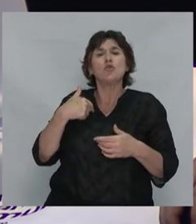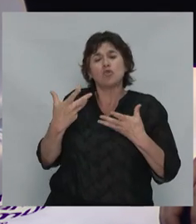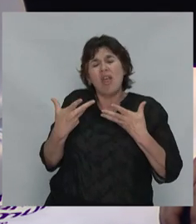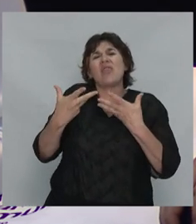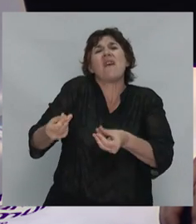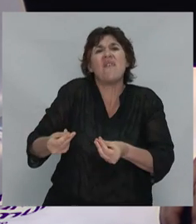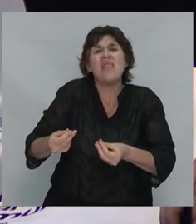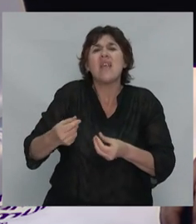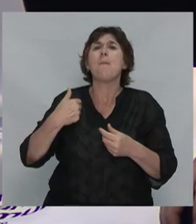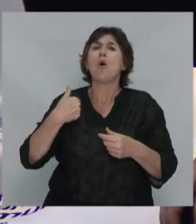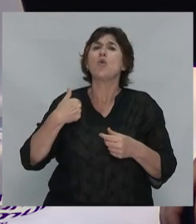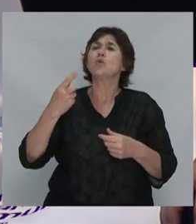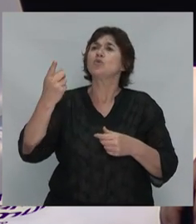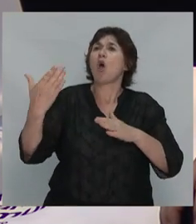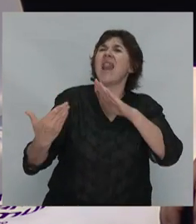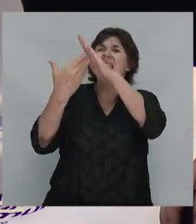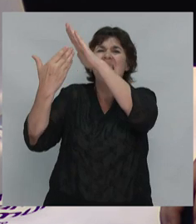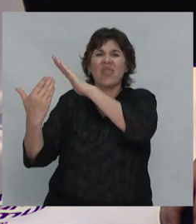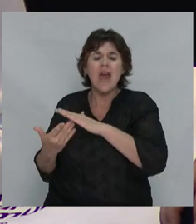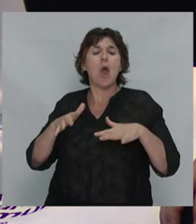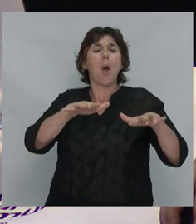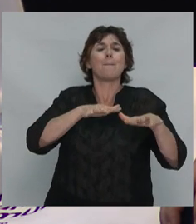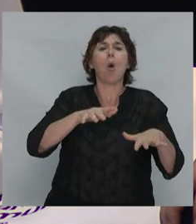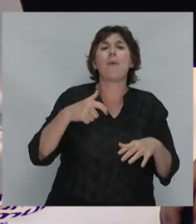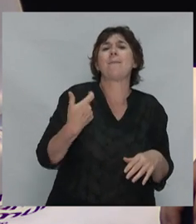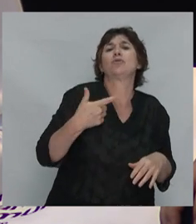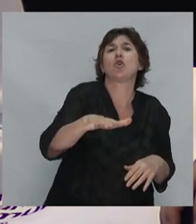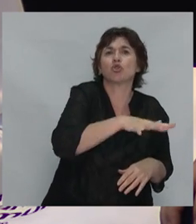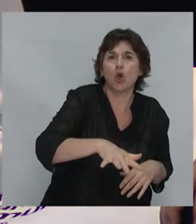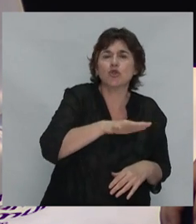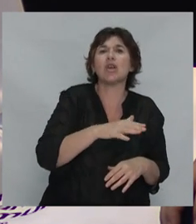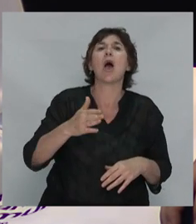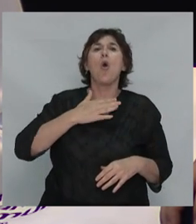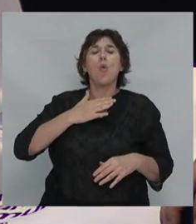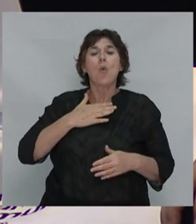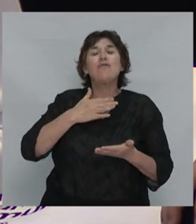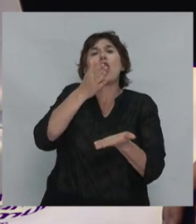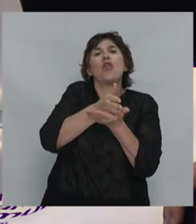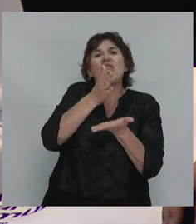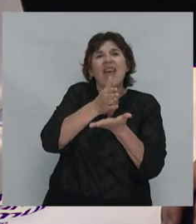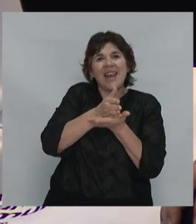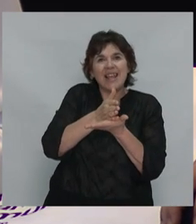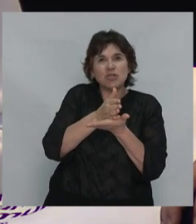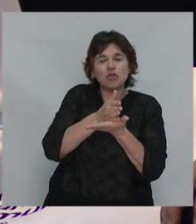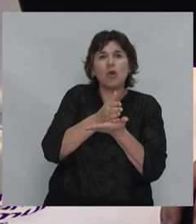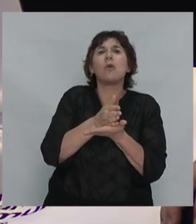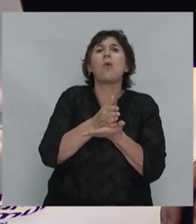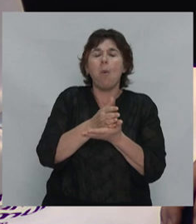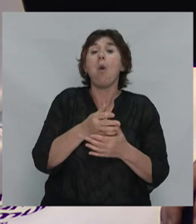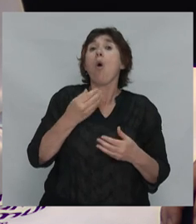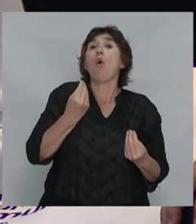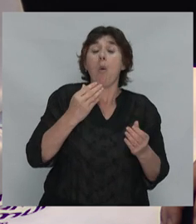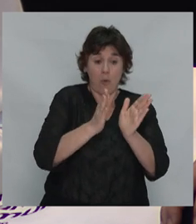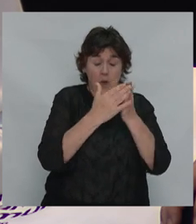nuestros líderes nuestros movimientos sociales nuestros derechos con la legislación nacional con la constitución